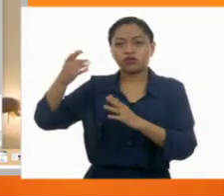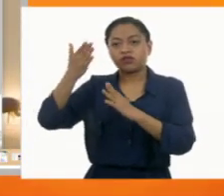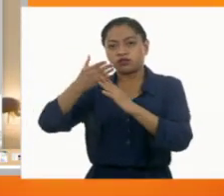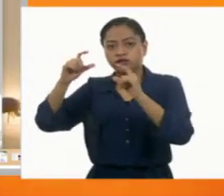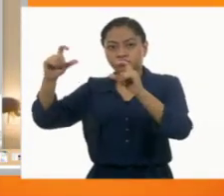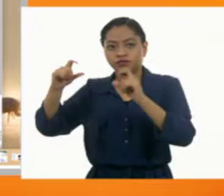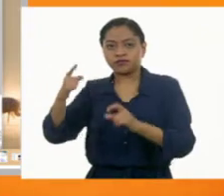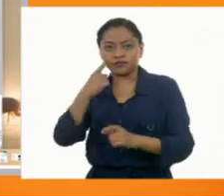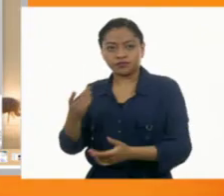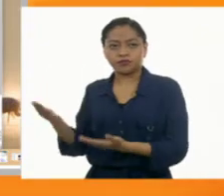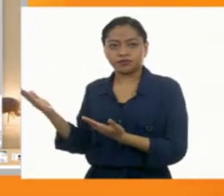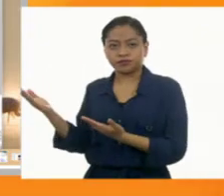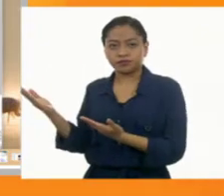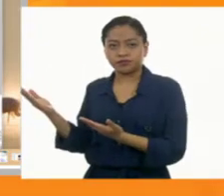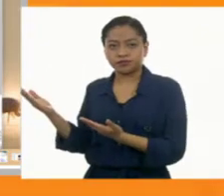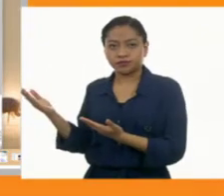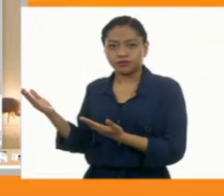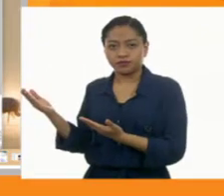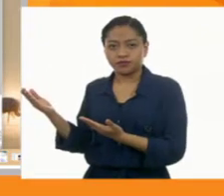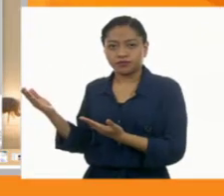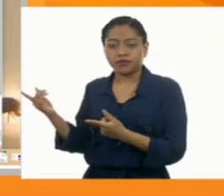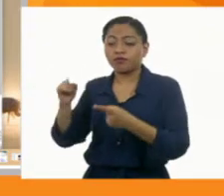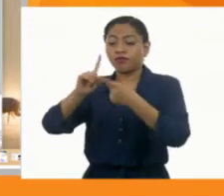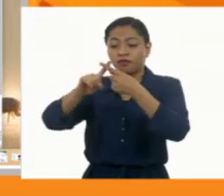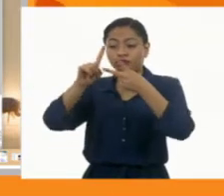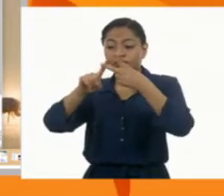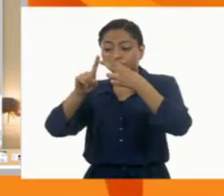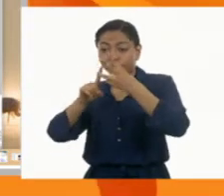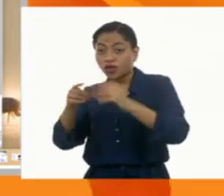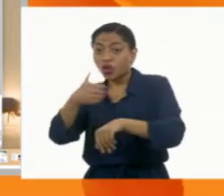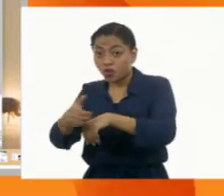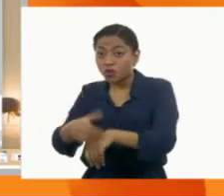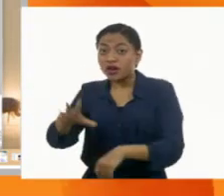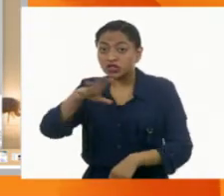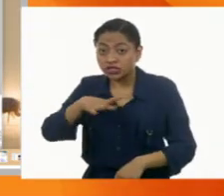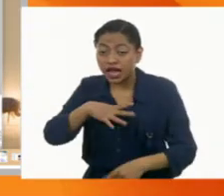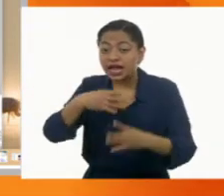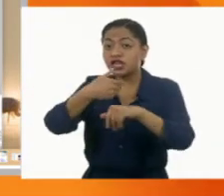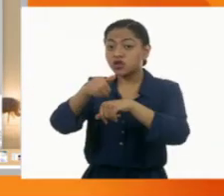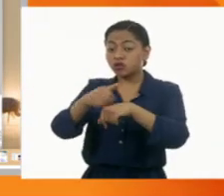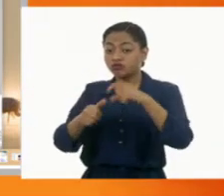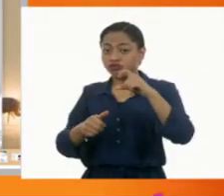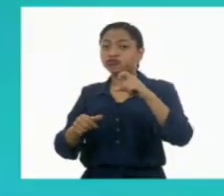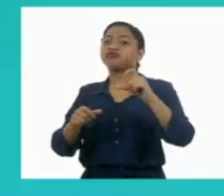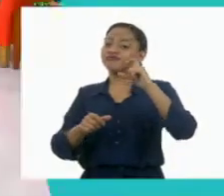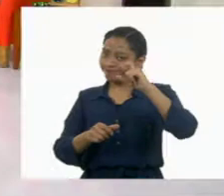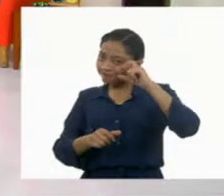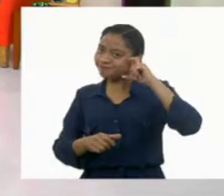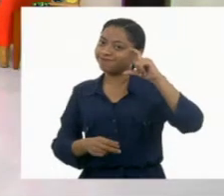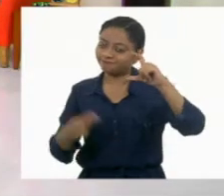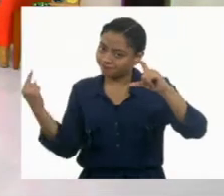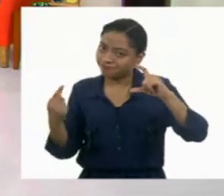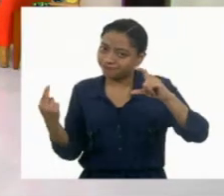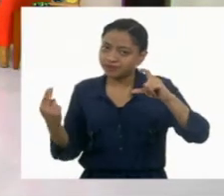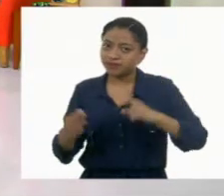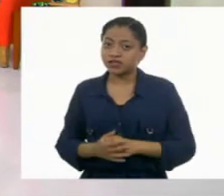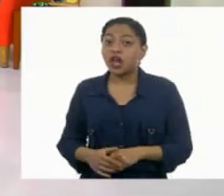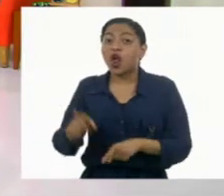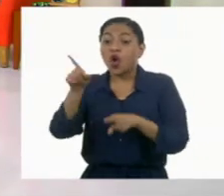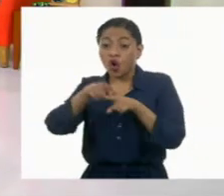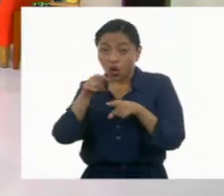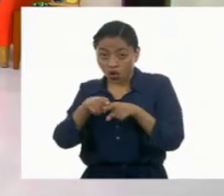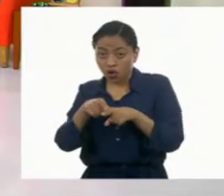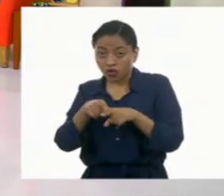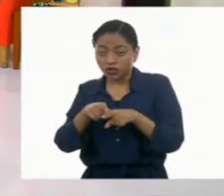van a tener, por ejemplo, en el texto número 1, 2, 3, 4, esos números, crecerlos un poco más. A lo mejor si es en color, ponerlos